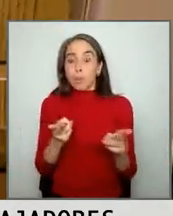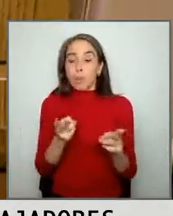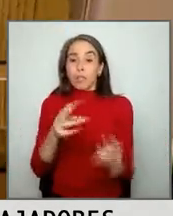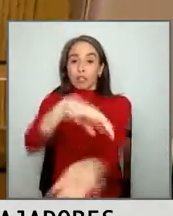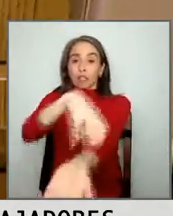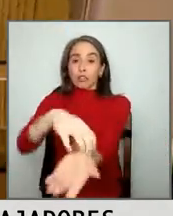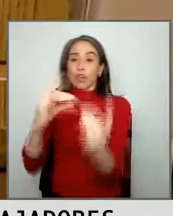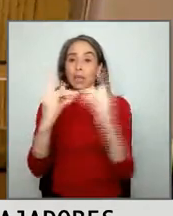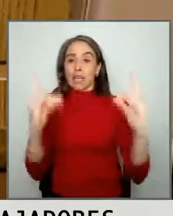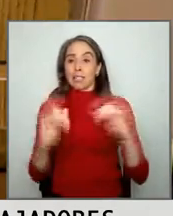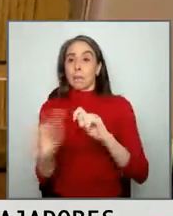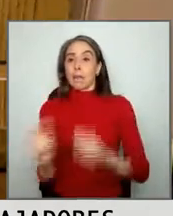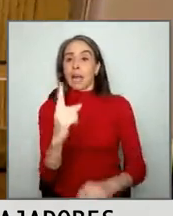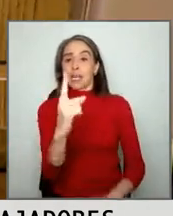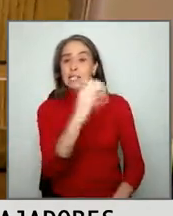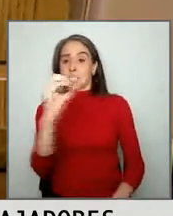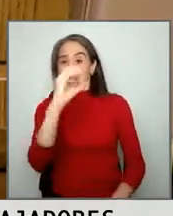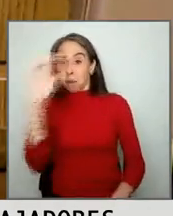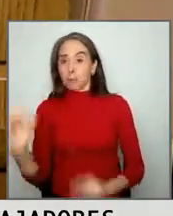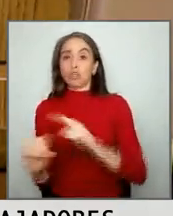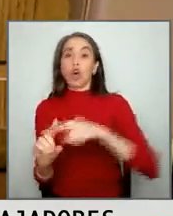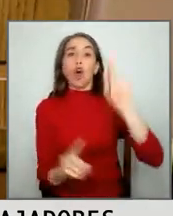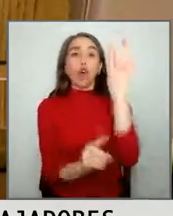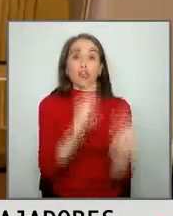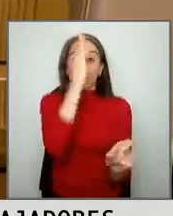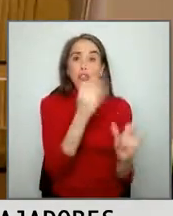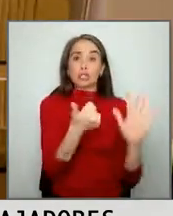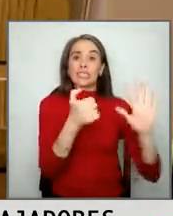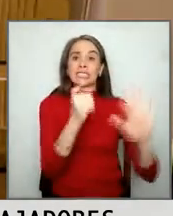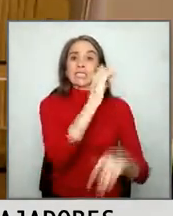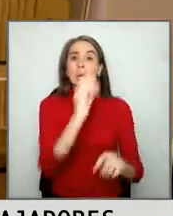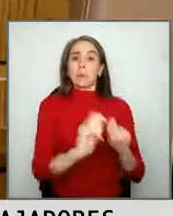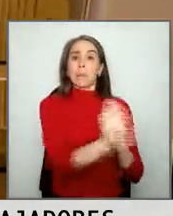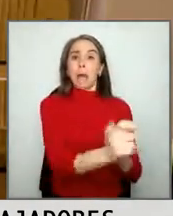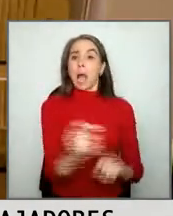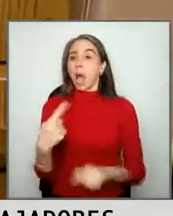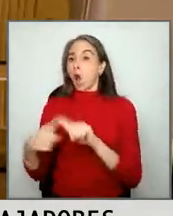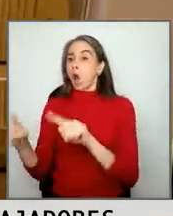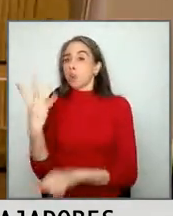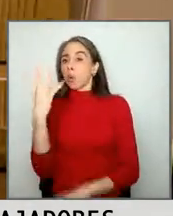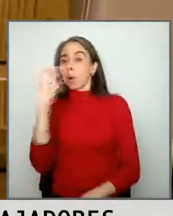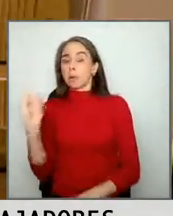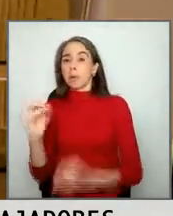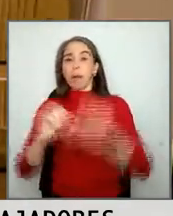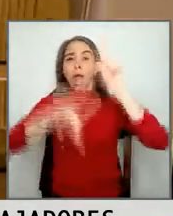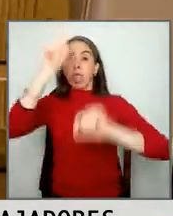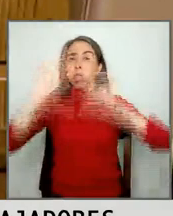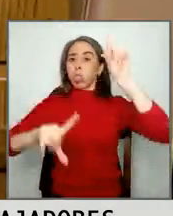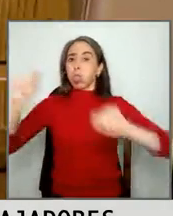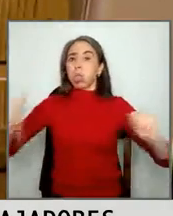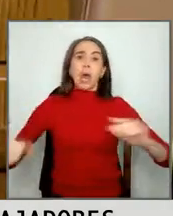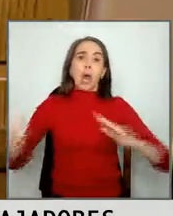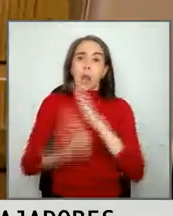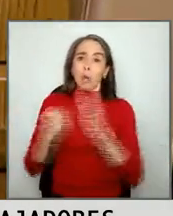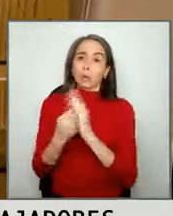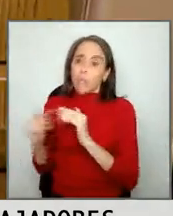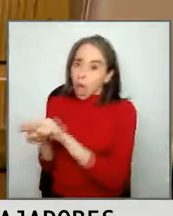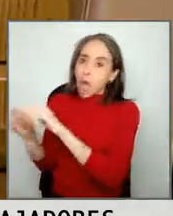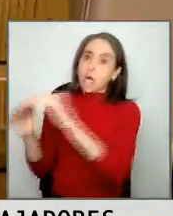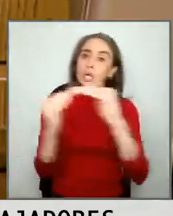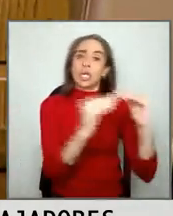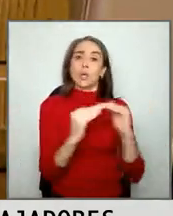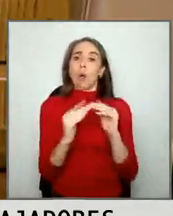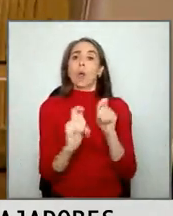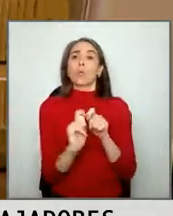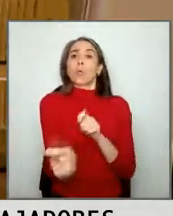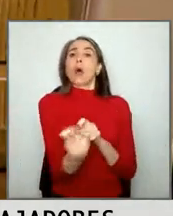otros tienen el 60% otros tienen el cuarenta que es una lucha que han dado por año para buscar la equidad en esta asignación de zona no